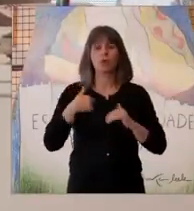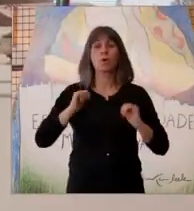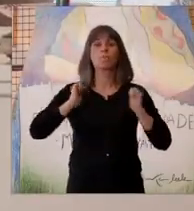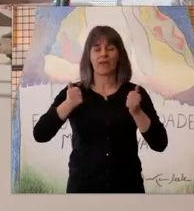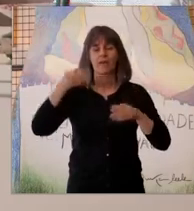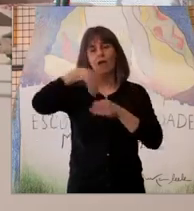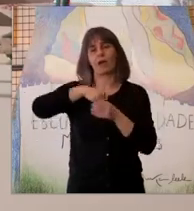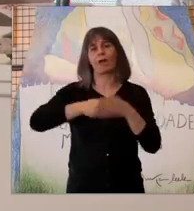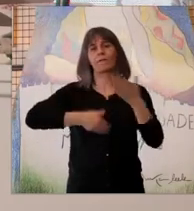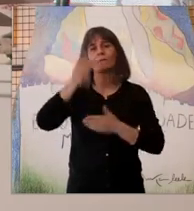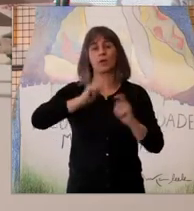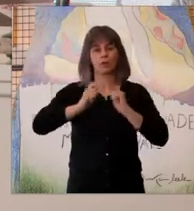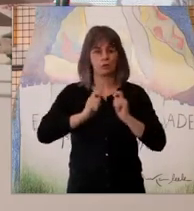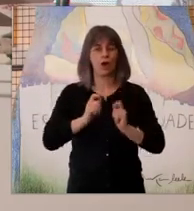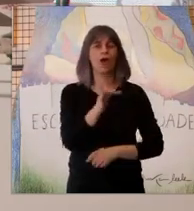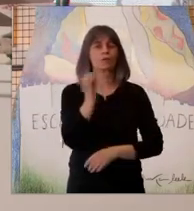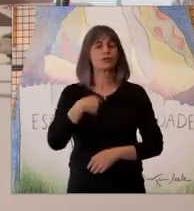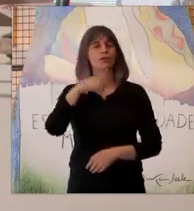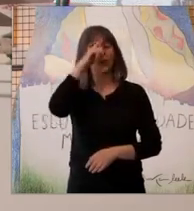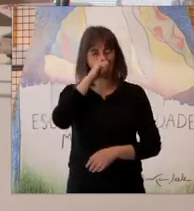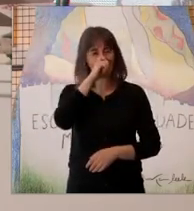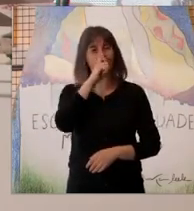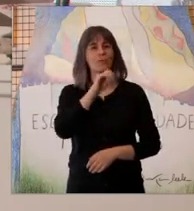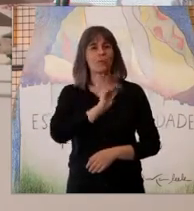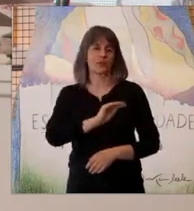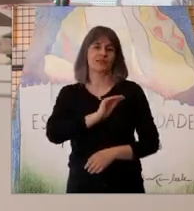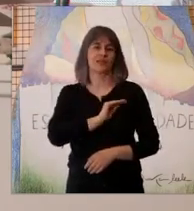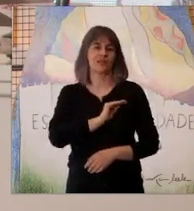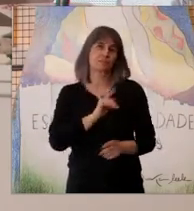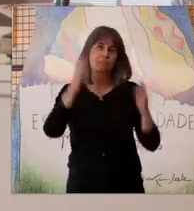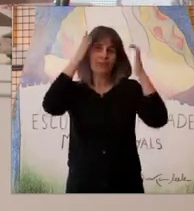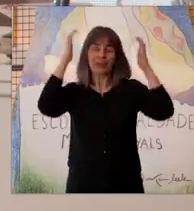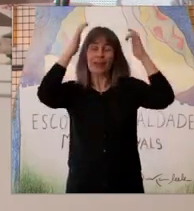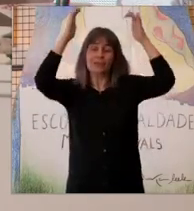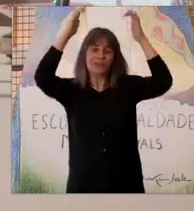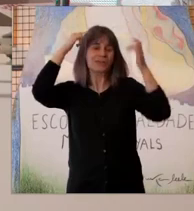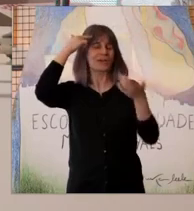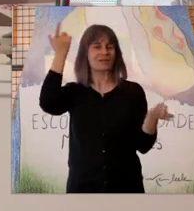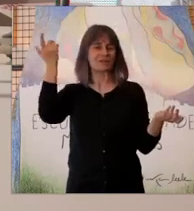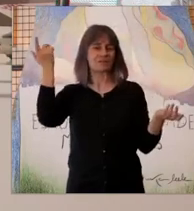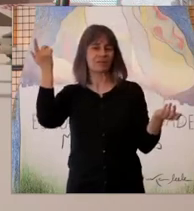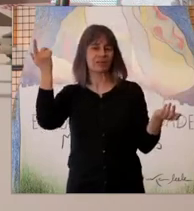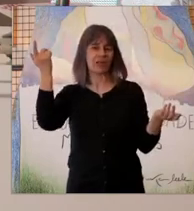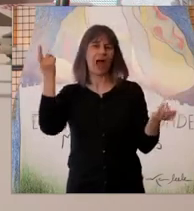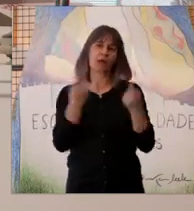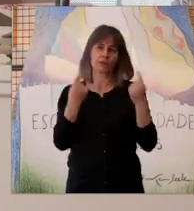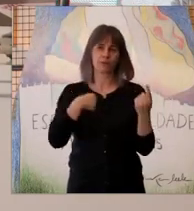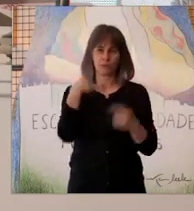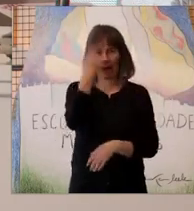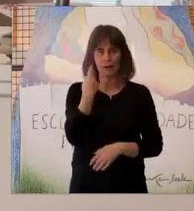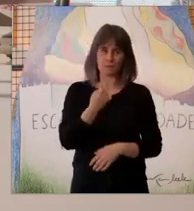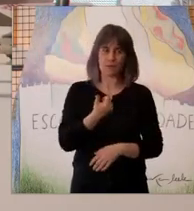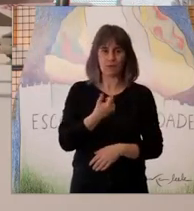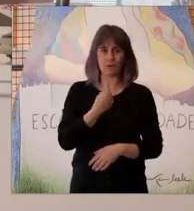Por supuesto que sí además lo recuerdo con bastante ilusión aunque a veces se me ponga un poco la cara colorada